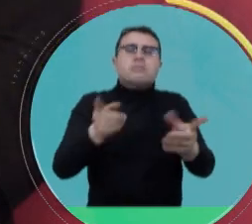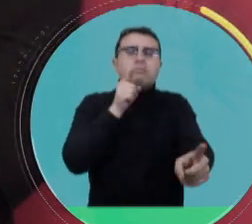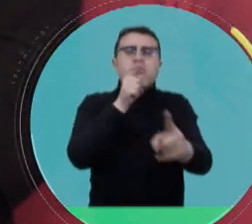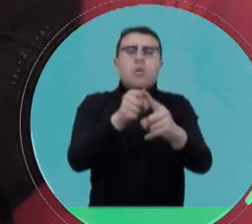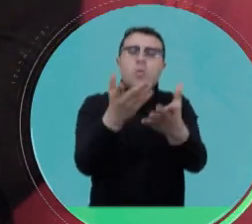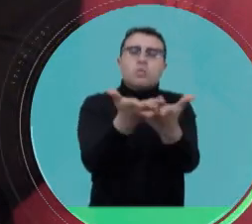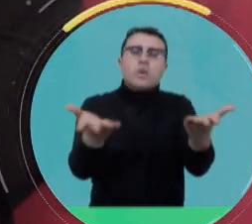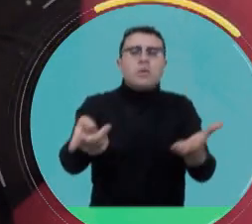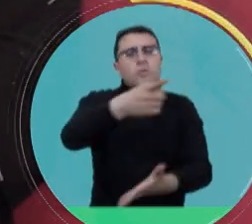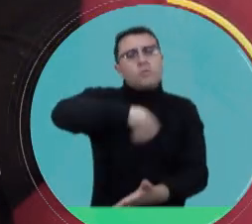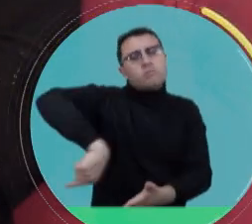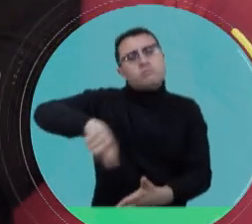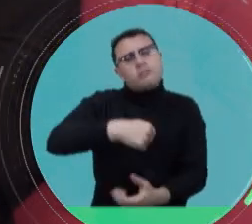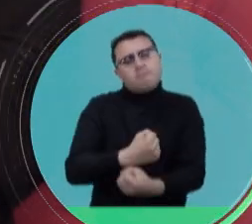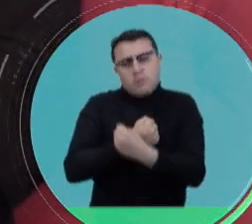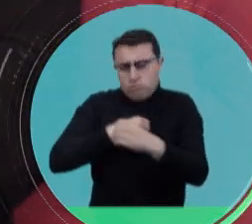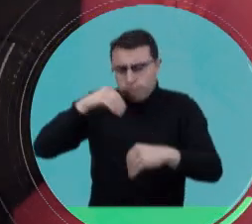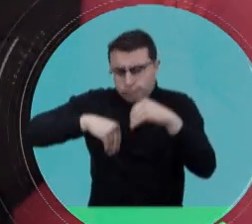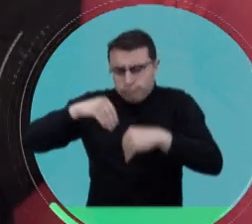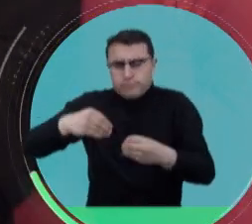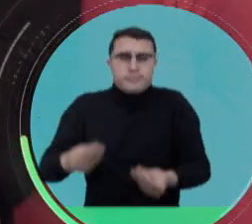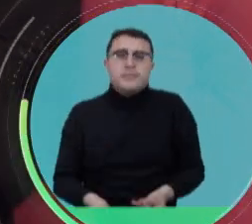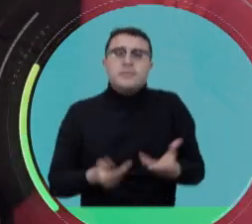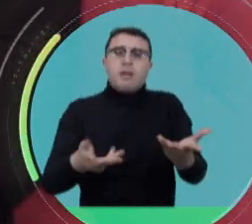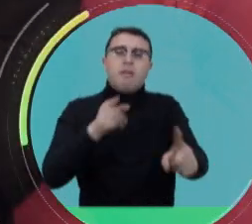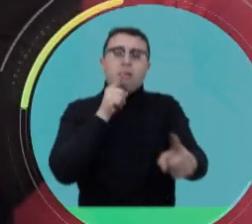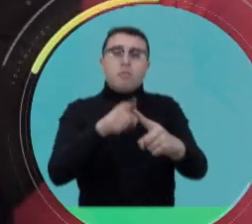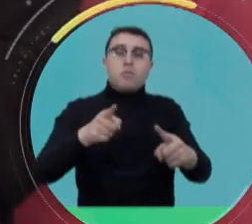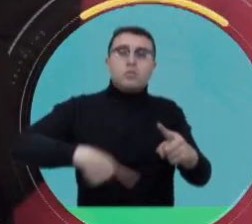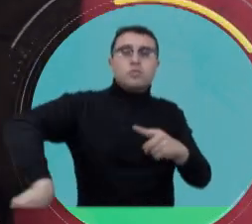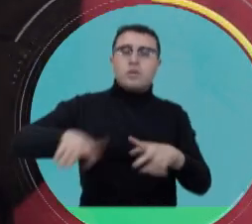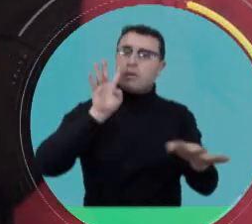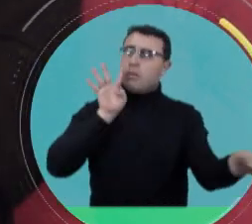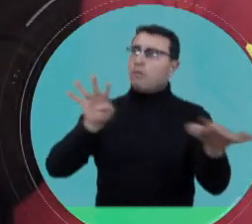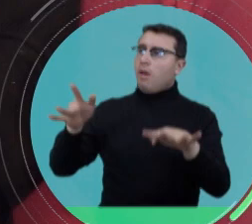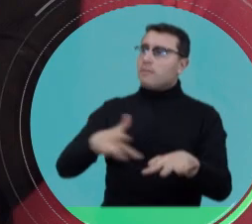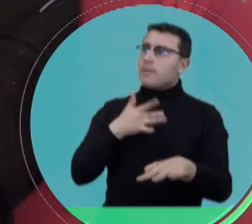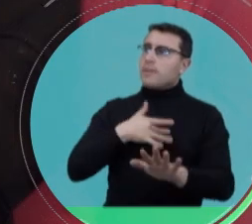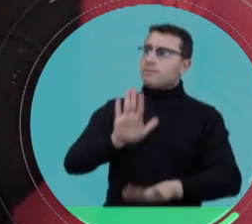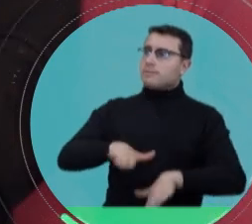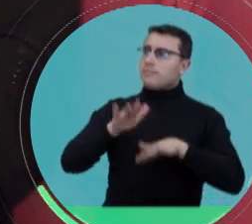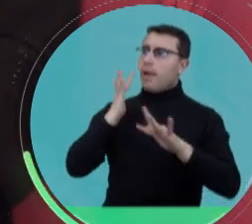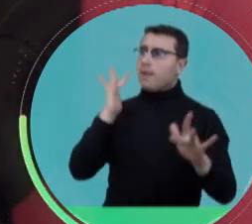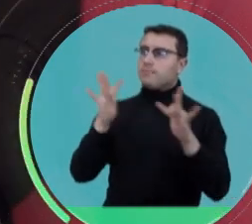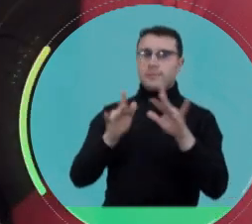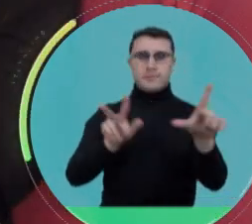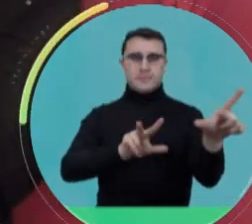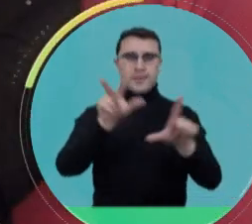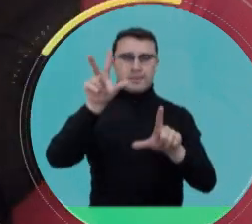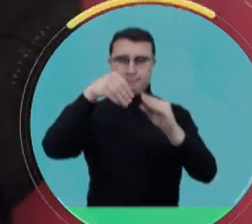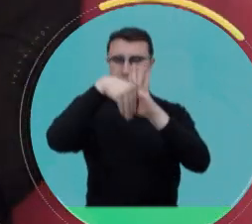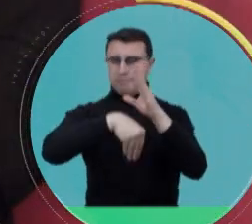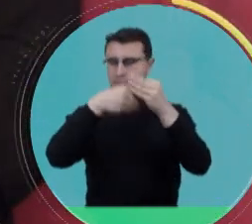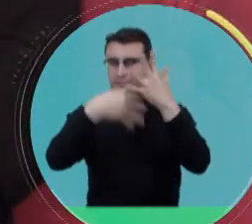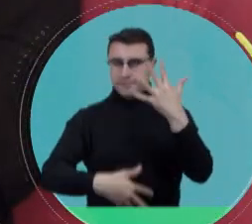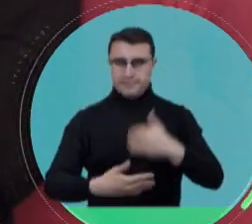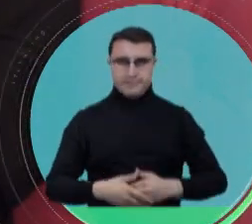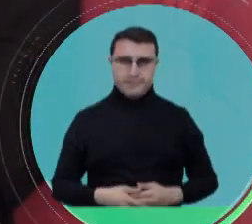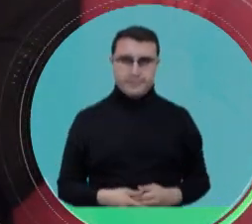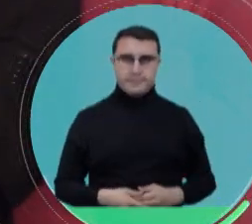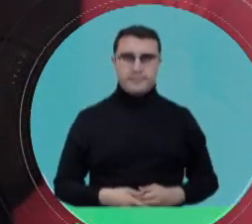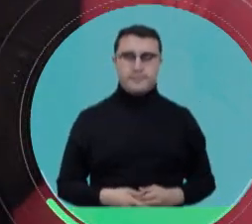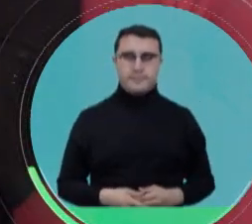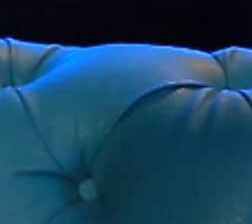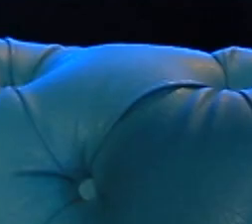digital Son son para ustedes y están hecho con todo el cariño y la idea es que ustedes se vean representados en todos los contenidos